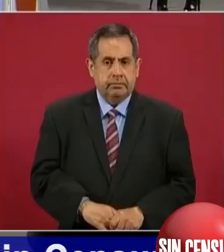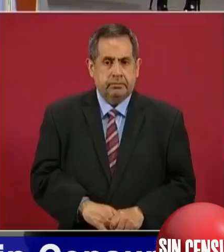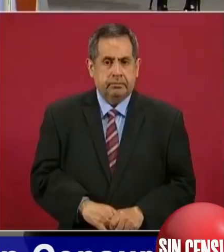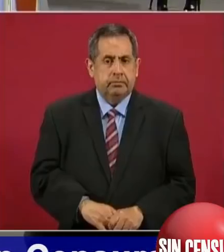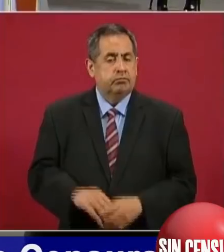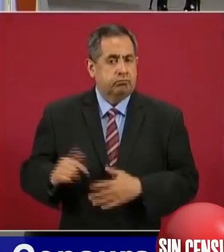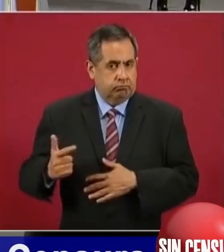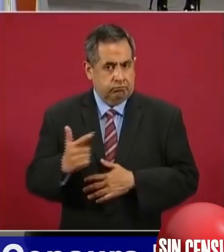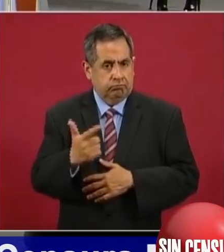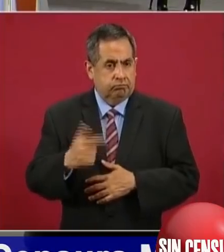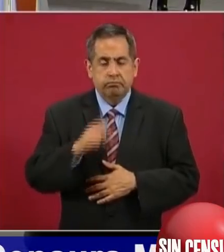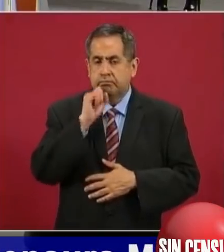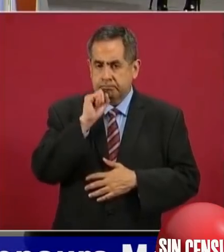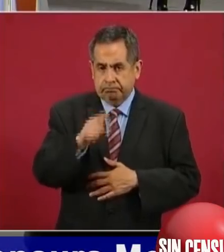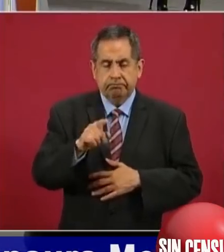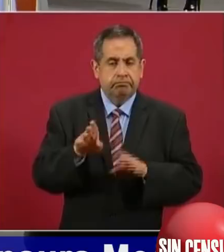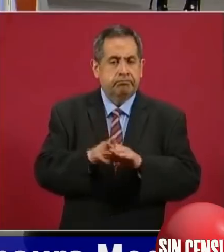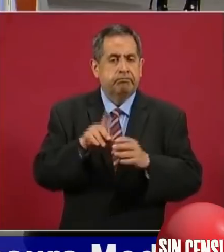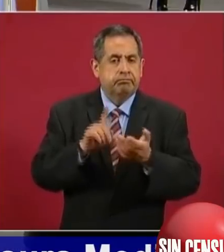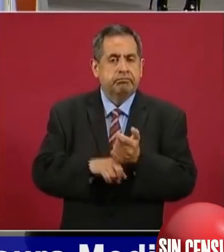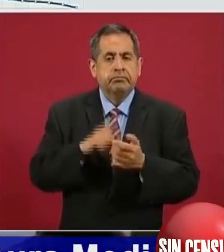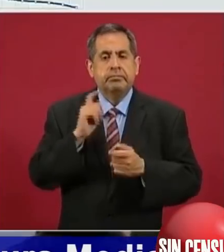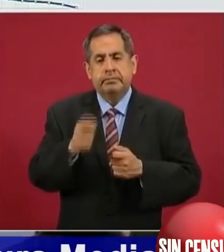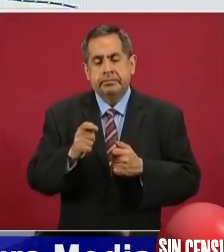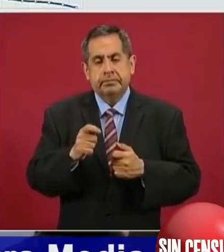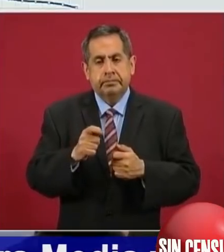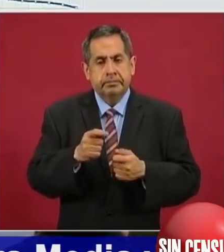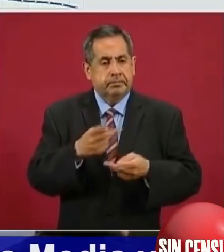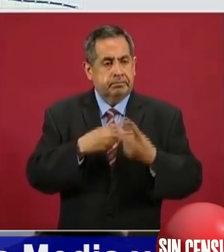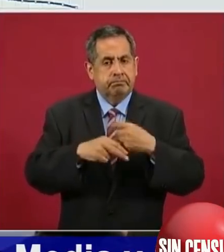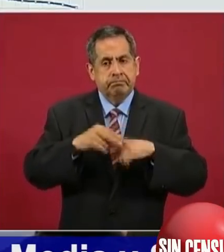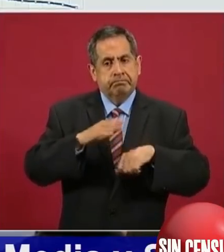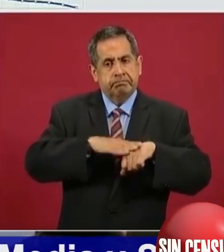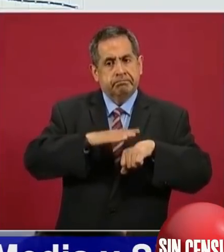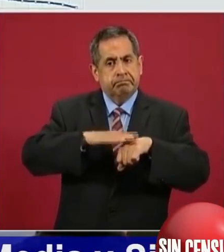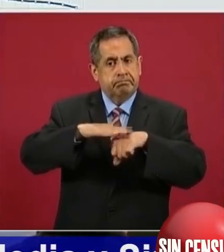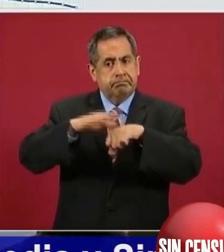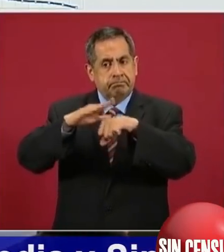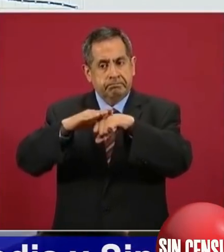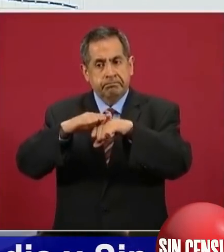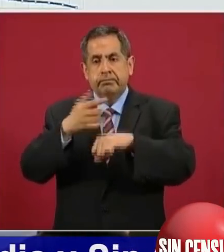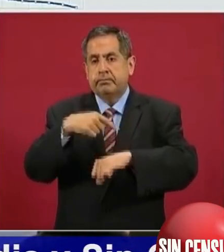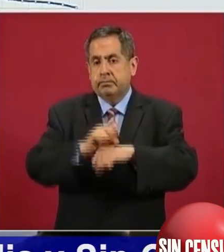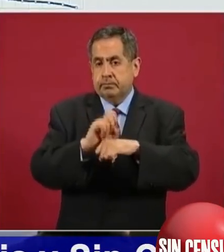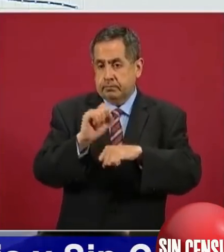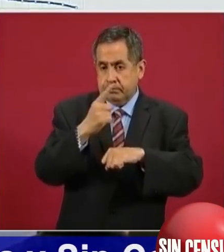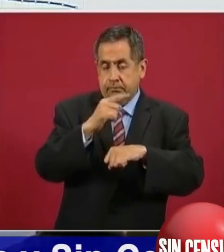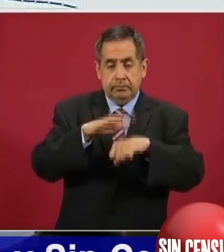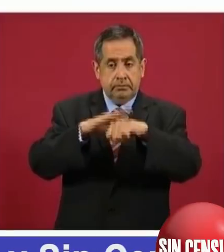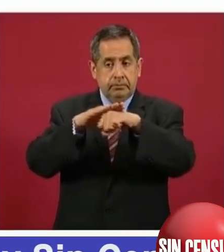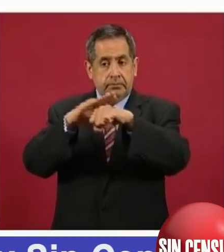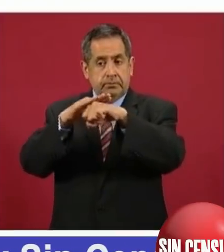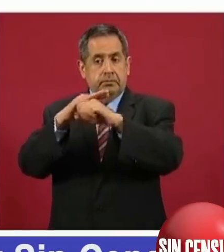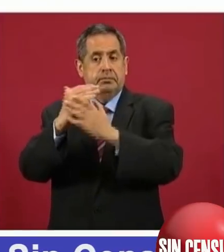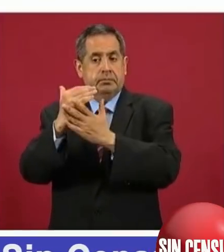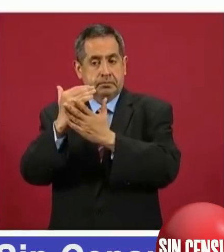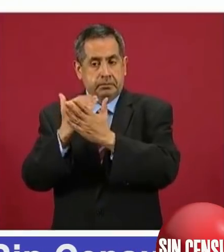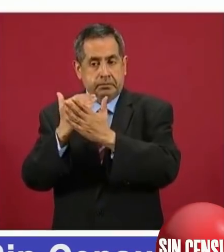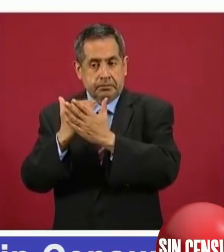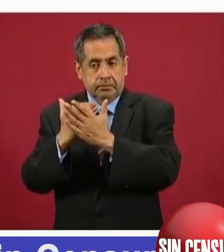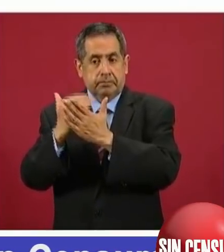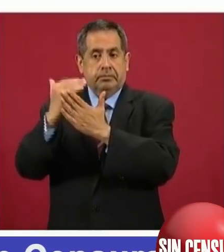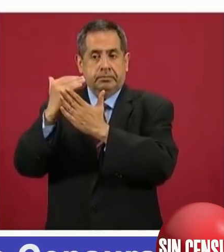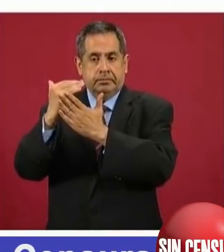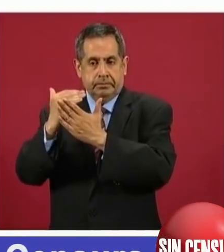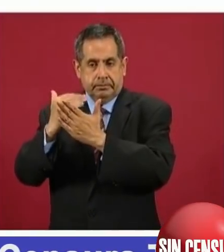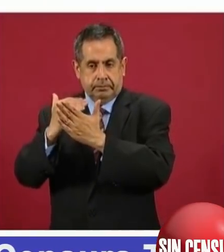Guanajuato también tuvo un patrón de incremento sostenido hasta llegar a la semana 31 y después, con algunas variaciones,